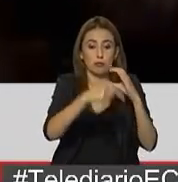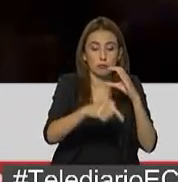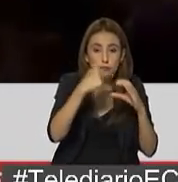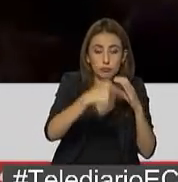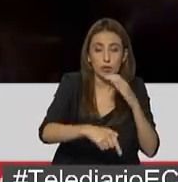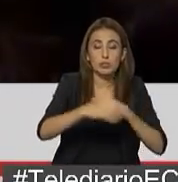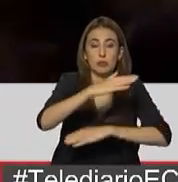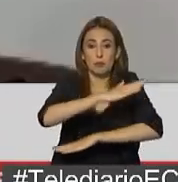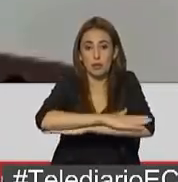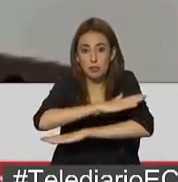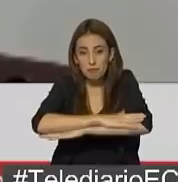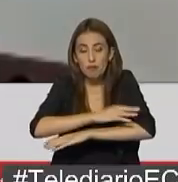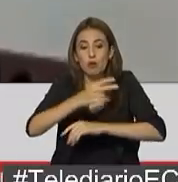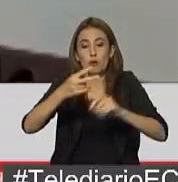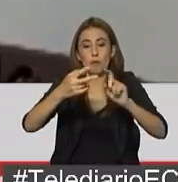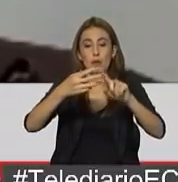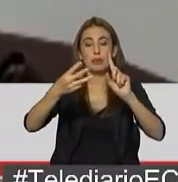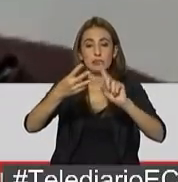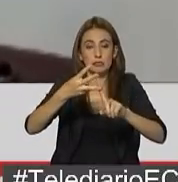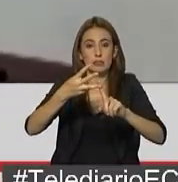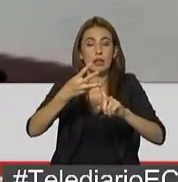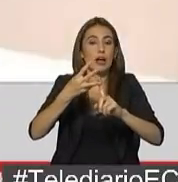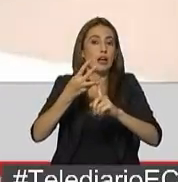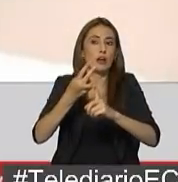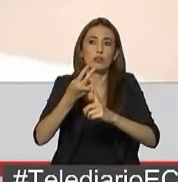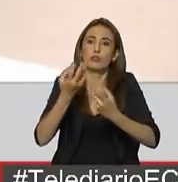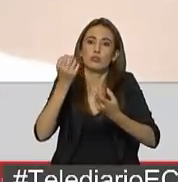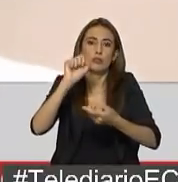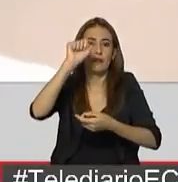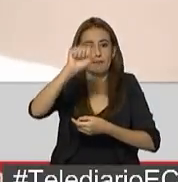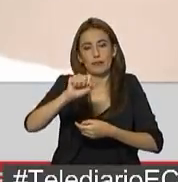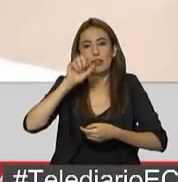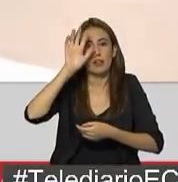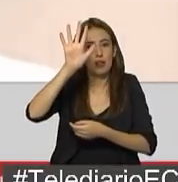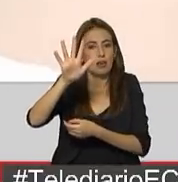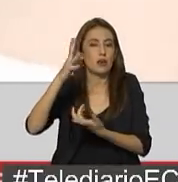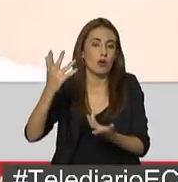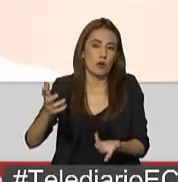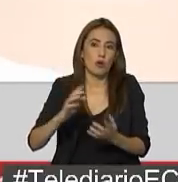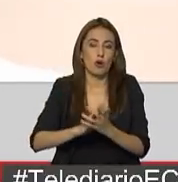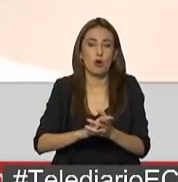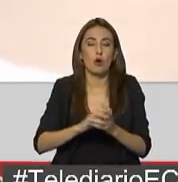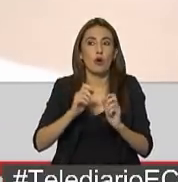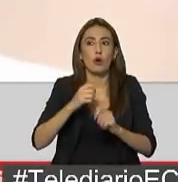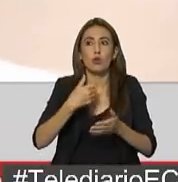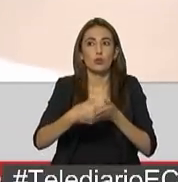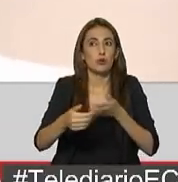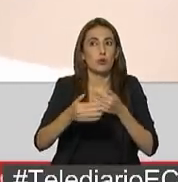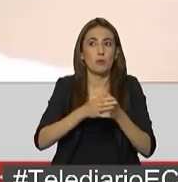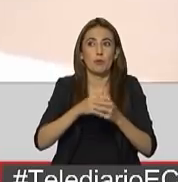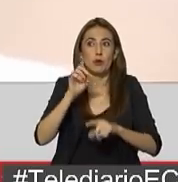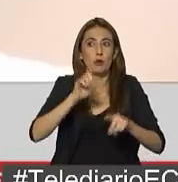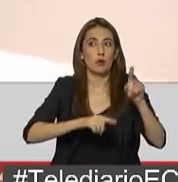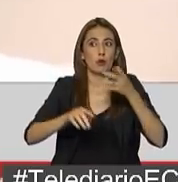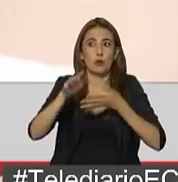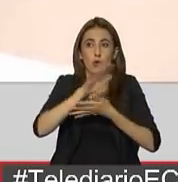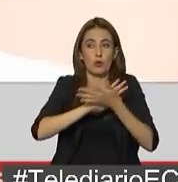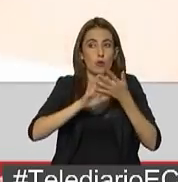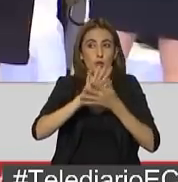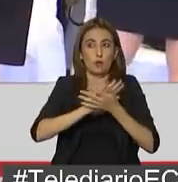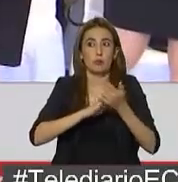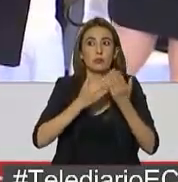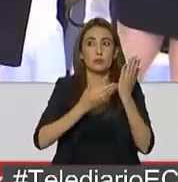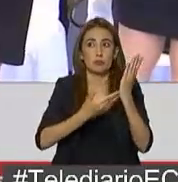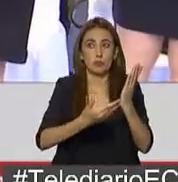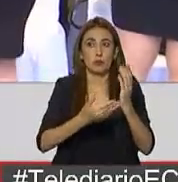plataformas educativas, puede ser de forma digital, por ejemplo, videos, puede ser en físico, puede ser una mezcla de todas estas